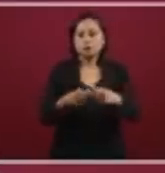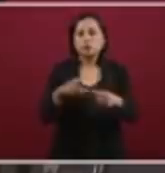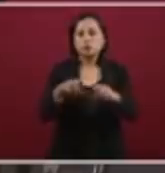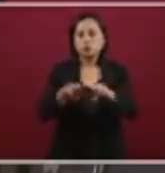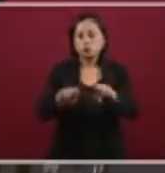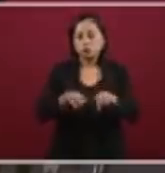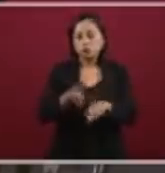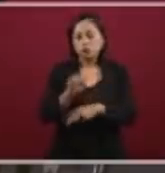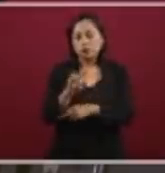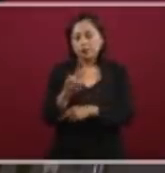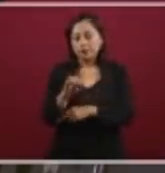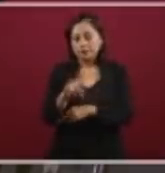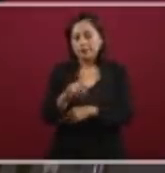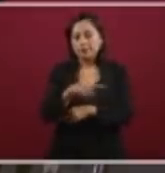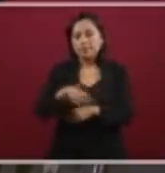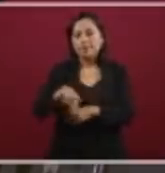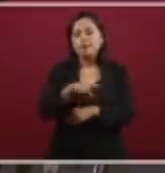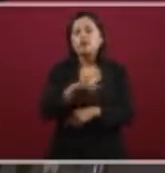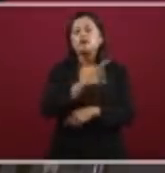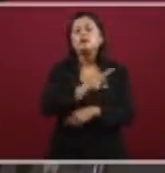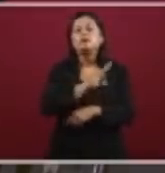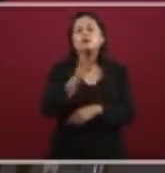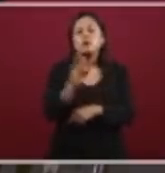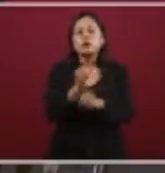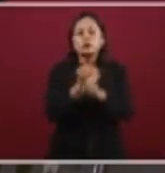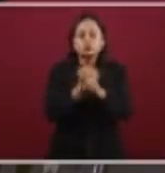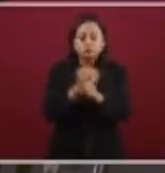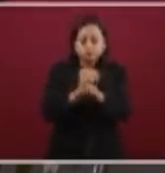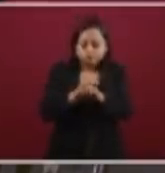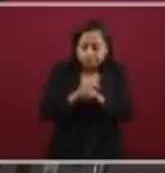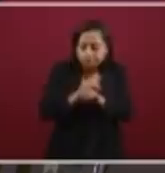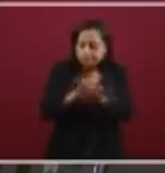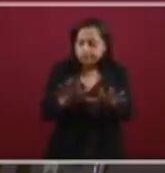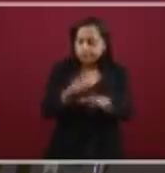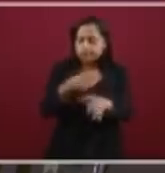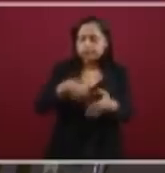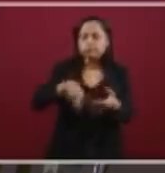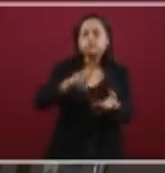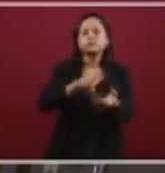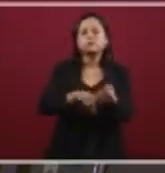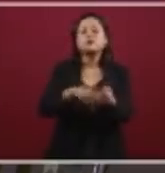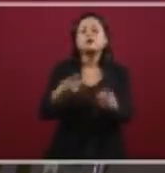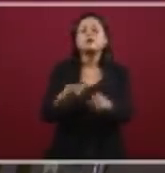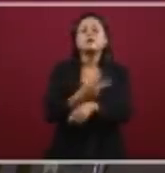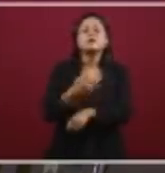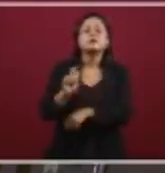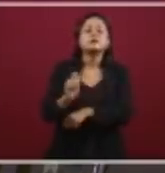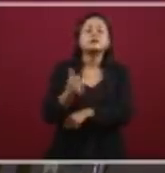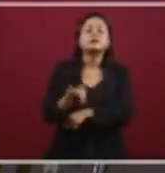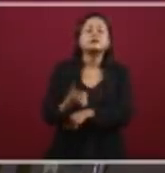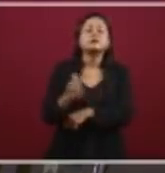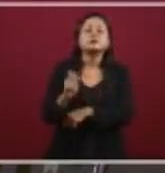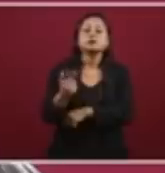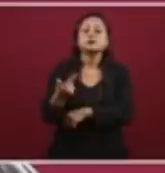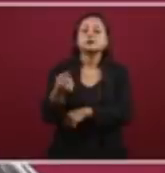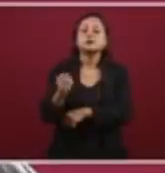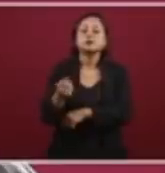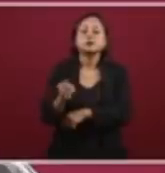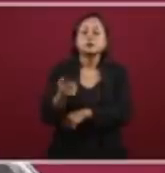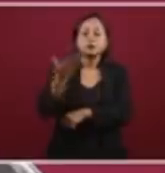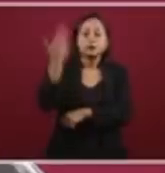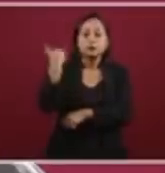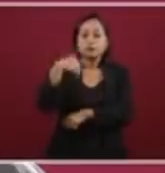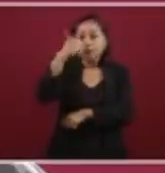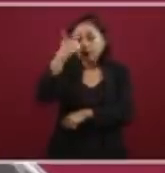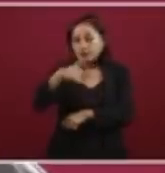una visión global e integral de la investigación y de todos y cada uno de los hechos sucedidos en la noche del 26 27 de septiembre como los